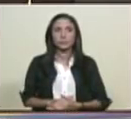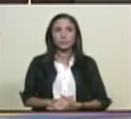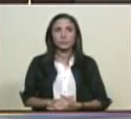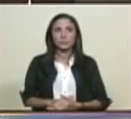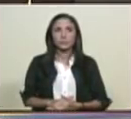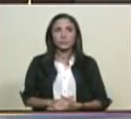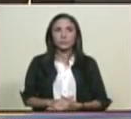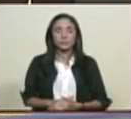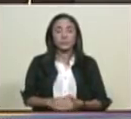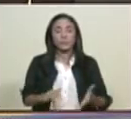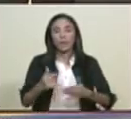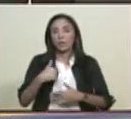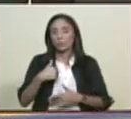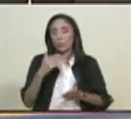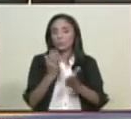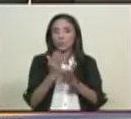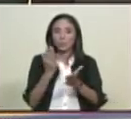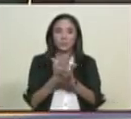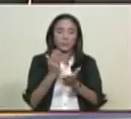le doy gracias a Dios.